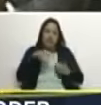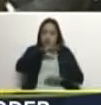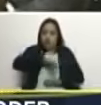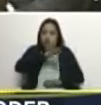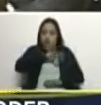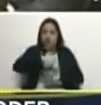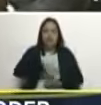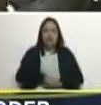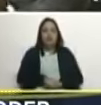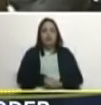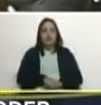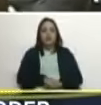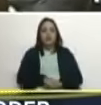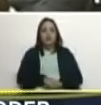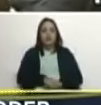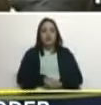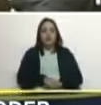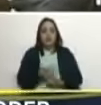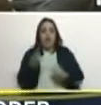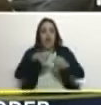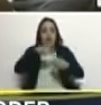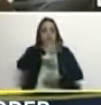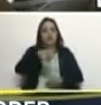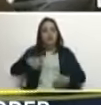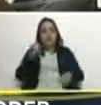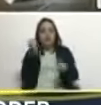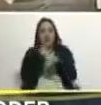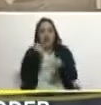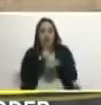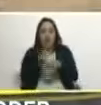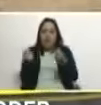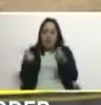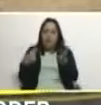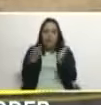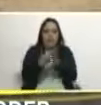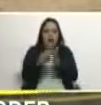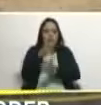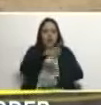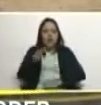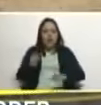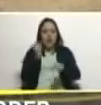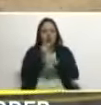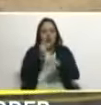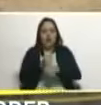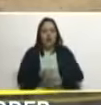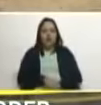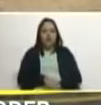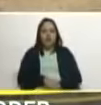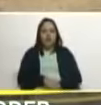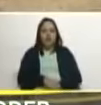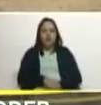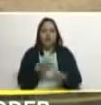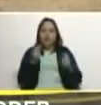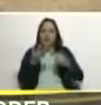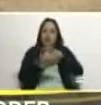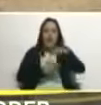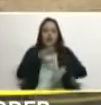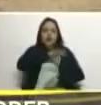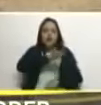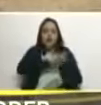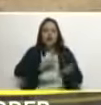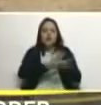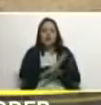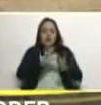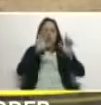sociales en el ingreso de los trabajadores, de las trabajadoras, las inmensas heridas sociales en el